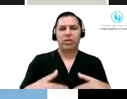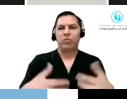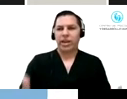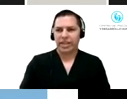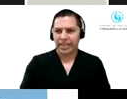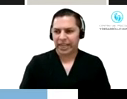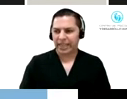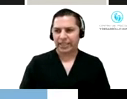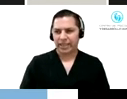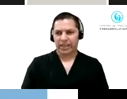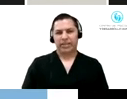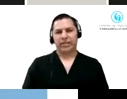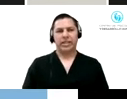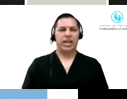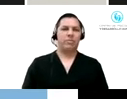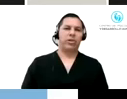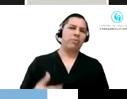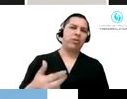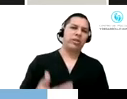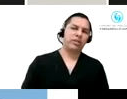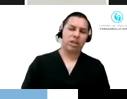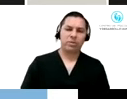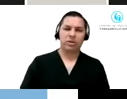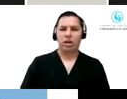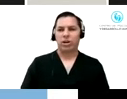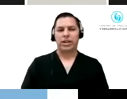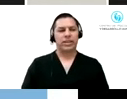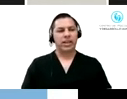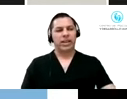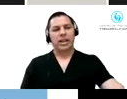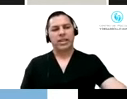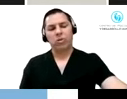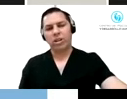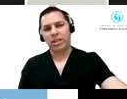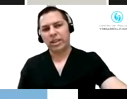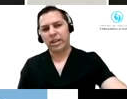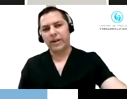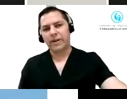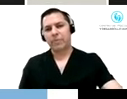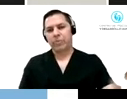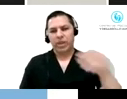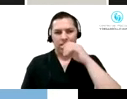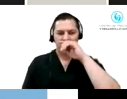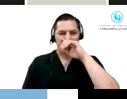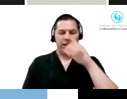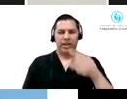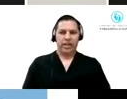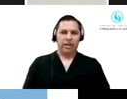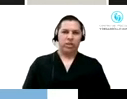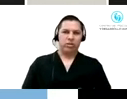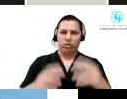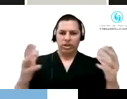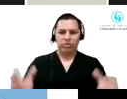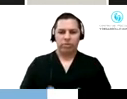que por ser mujer ya es rechazada, por ejemplo, en ciertos ámbitos laborales. Hace poco atendía a una pareja